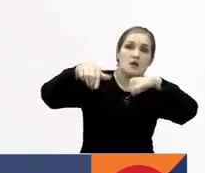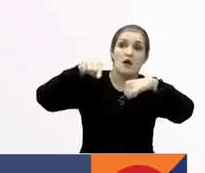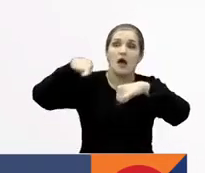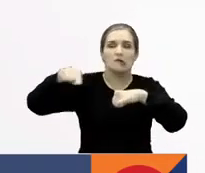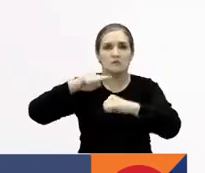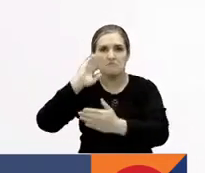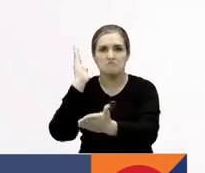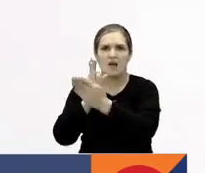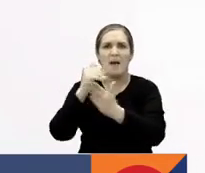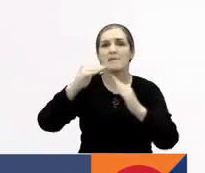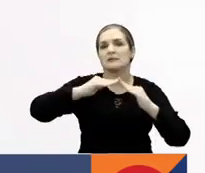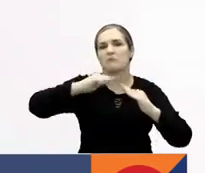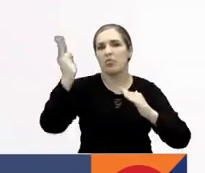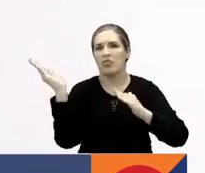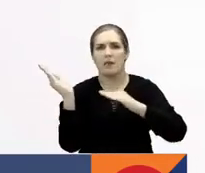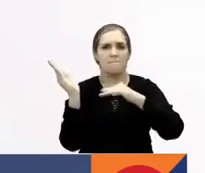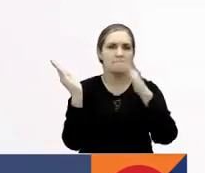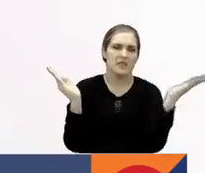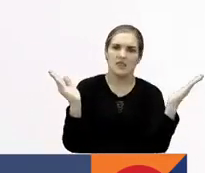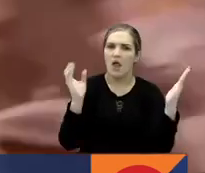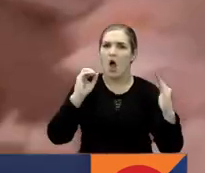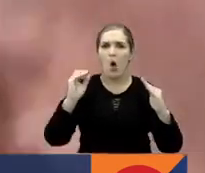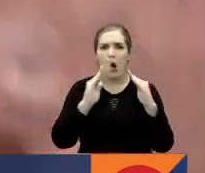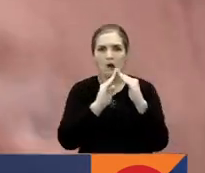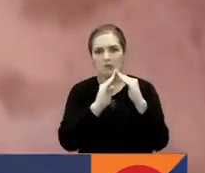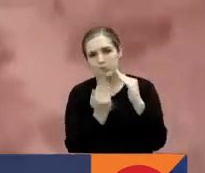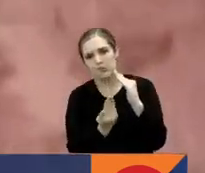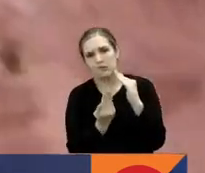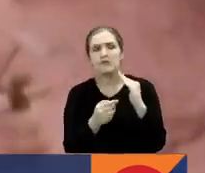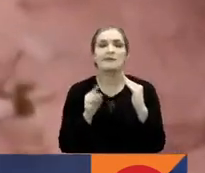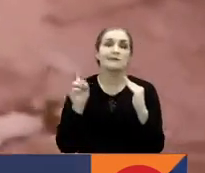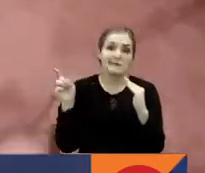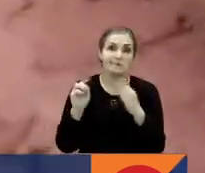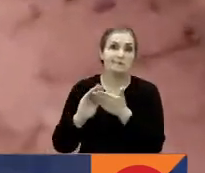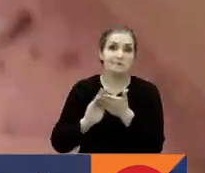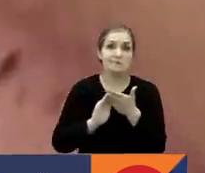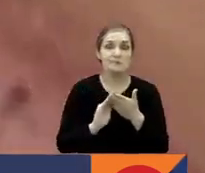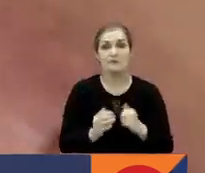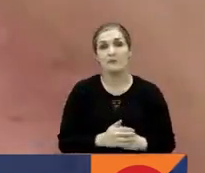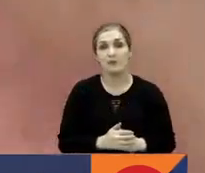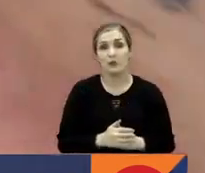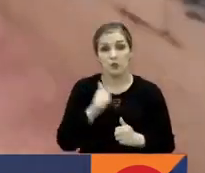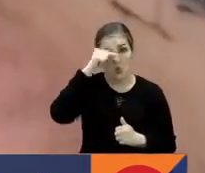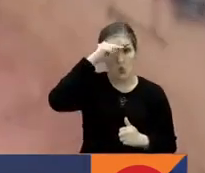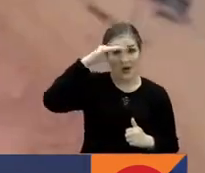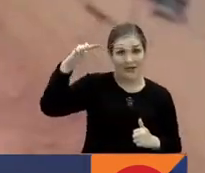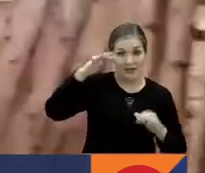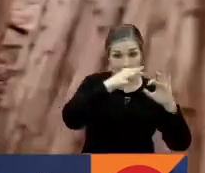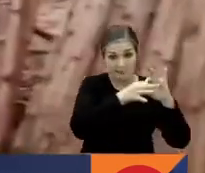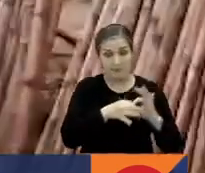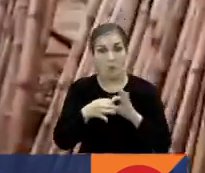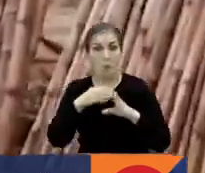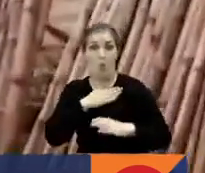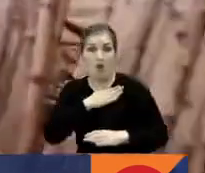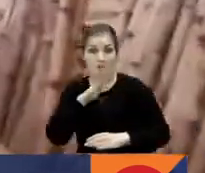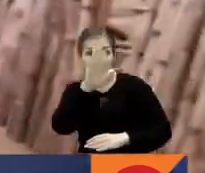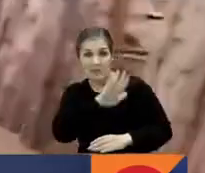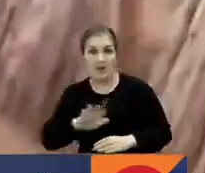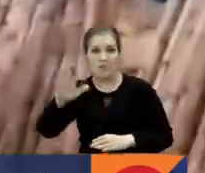de techos o cubiertas de diferentes lugares. La unidad de gestión de riesgo del departamento de Bolívar y Cartagena atendieron